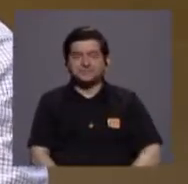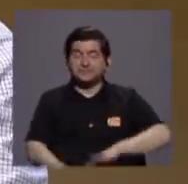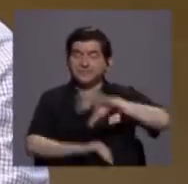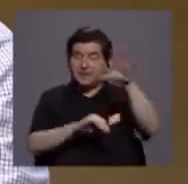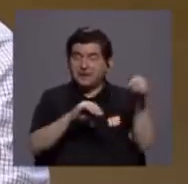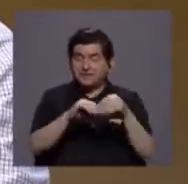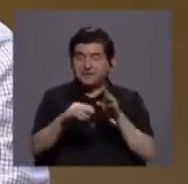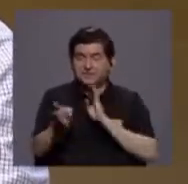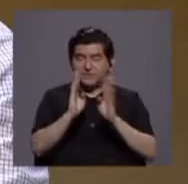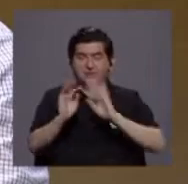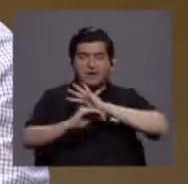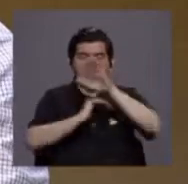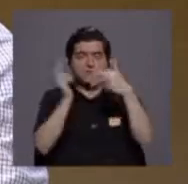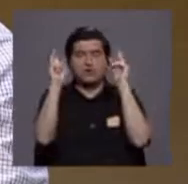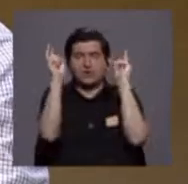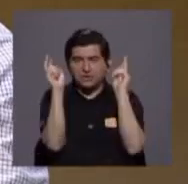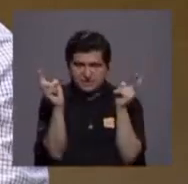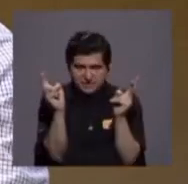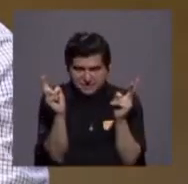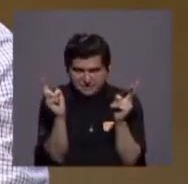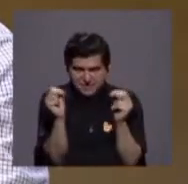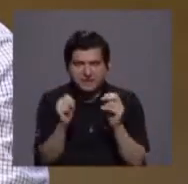Adicionalmente hablábamos todo el tema